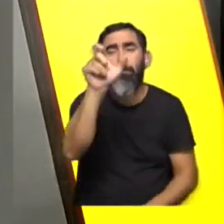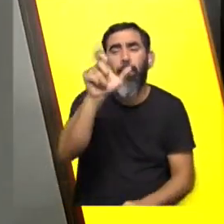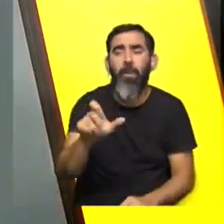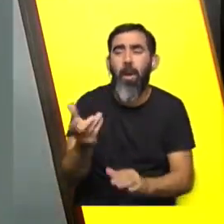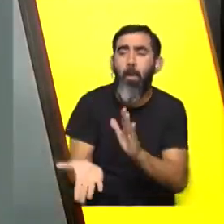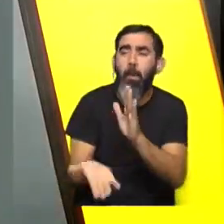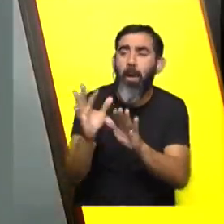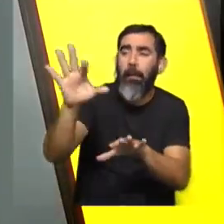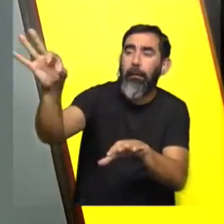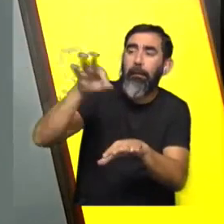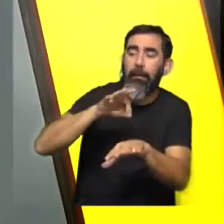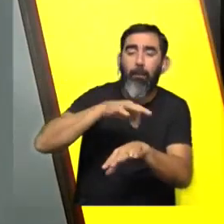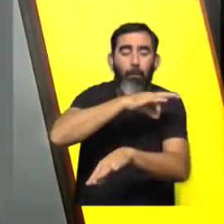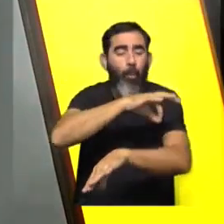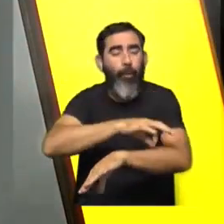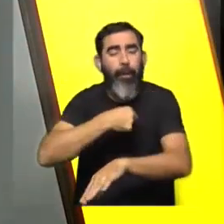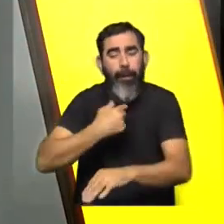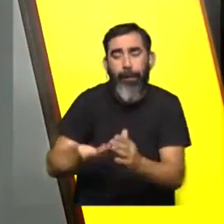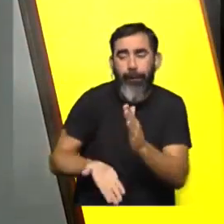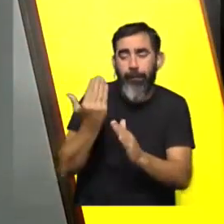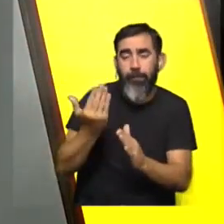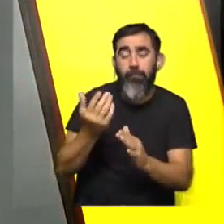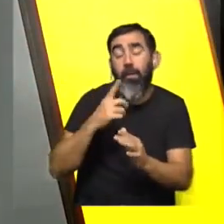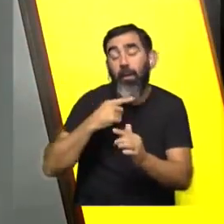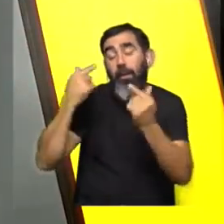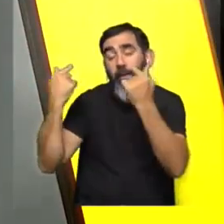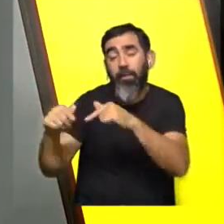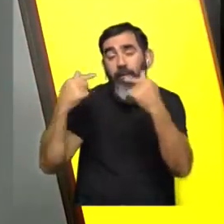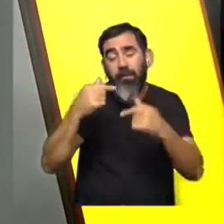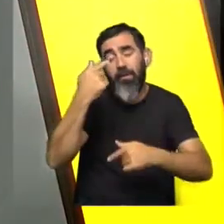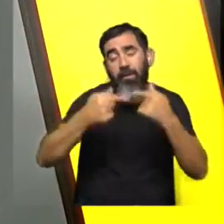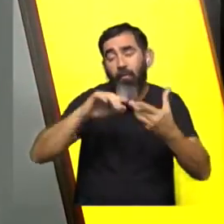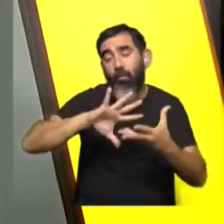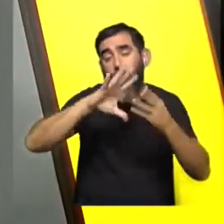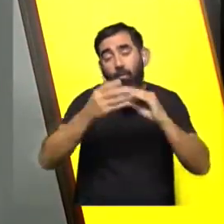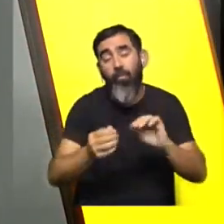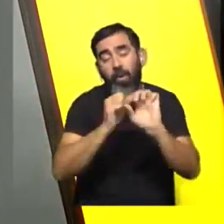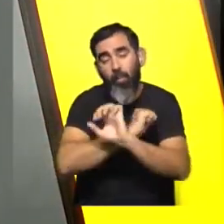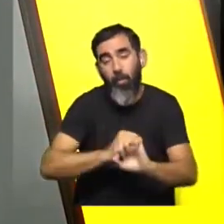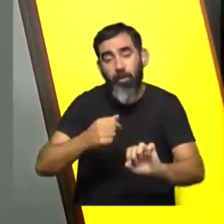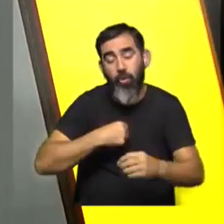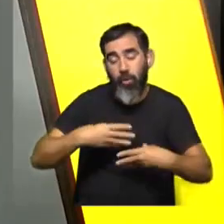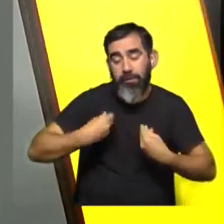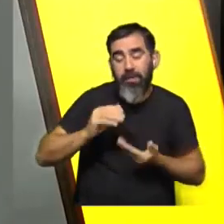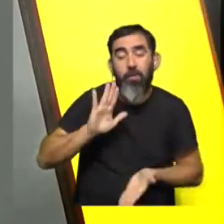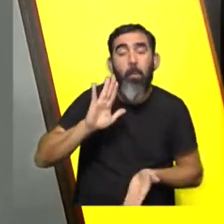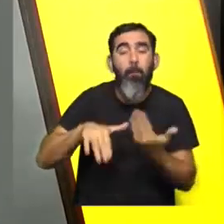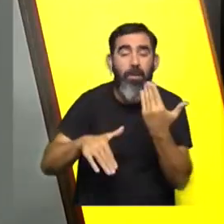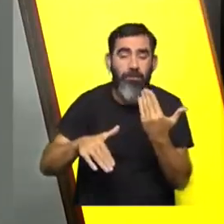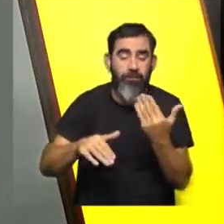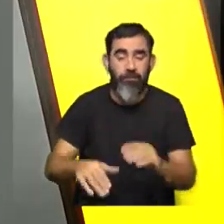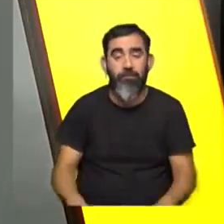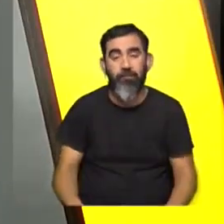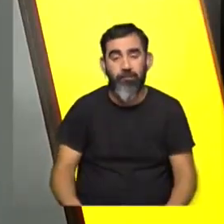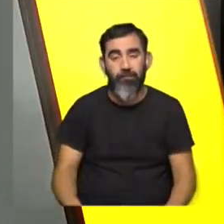atraigan atractoras de mosquitos, que debe haber diferentes tipos de variables y factores que pueden hacer que una persona lo piquen y a otros